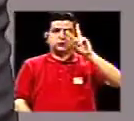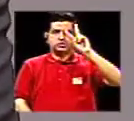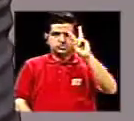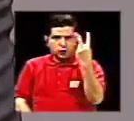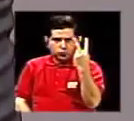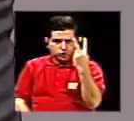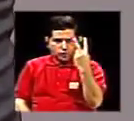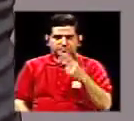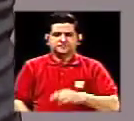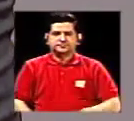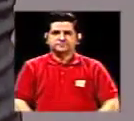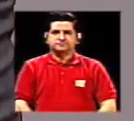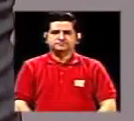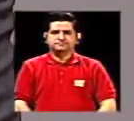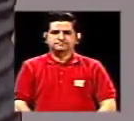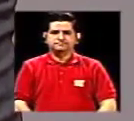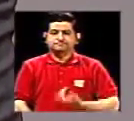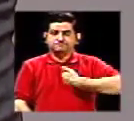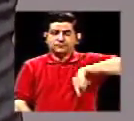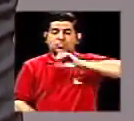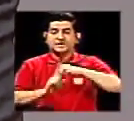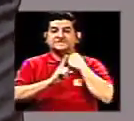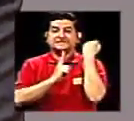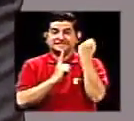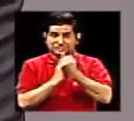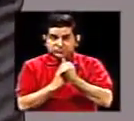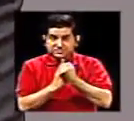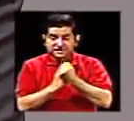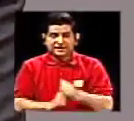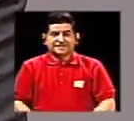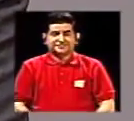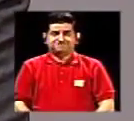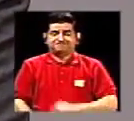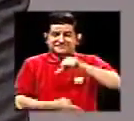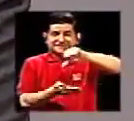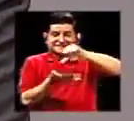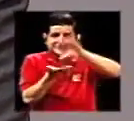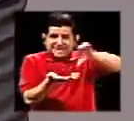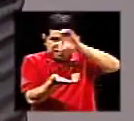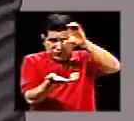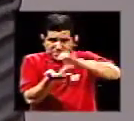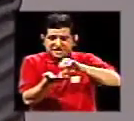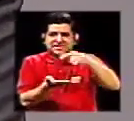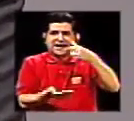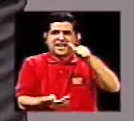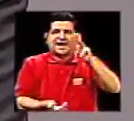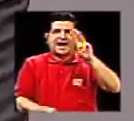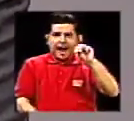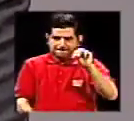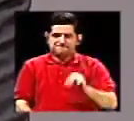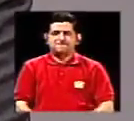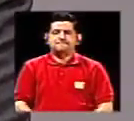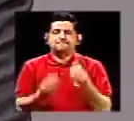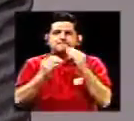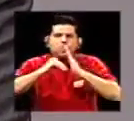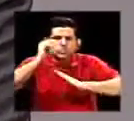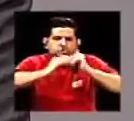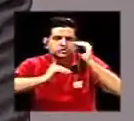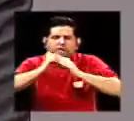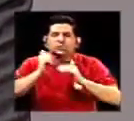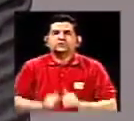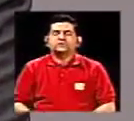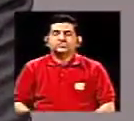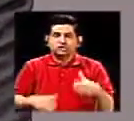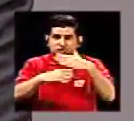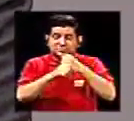elemento, evidentemente, es que nuestras sociedades son muy capitalcéntricas, son del GAM, y mucha de la construcción se hace alrededor de la